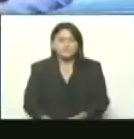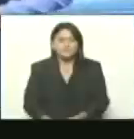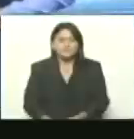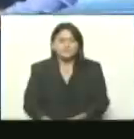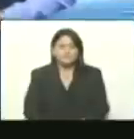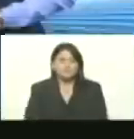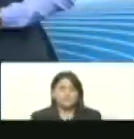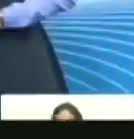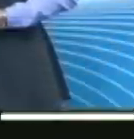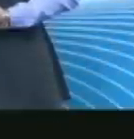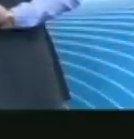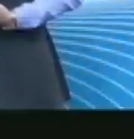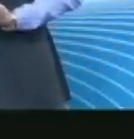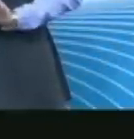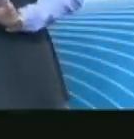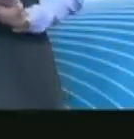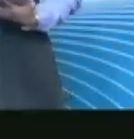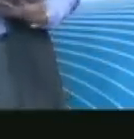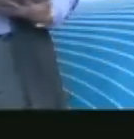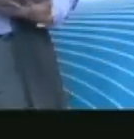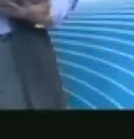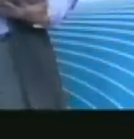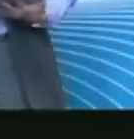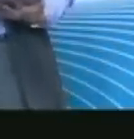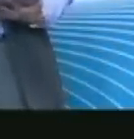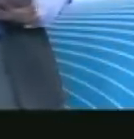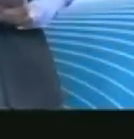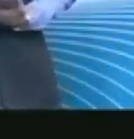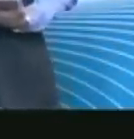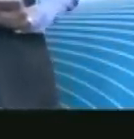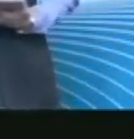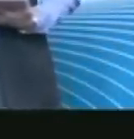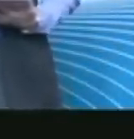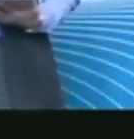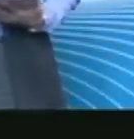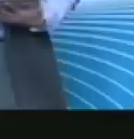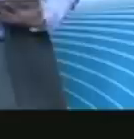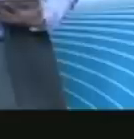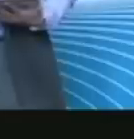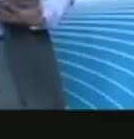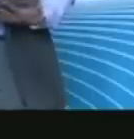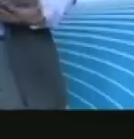presidente. Finalizamos entonces medios, redes y paredes, pero tenemos un video viral, presidente. Sí, vale.